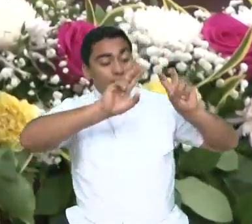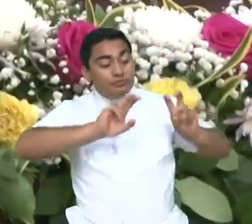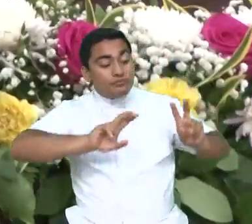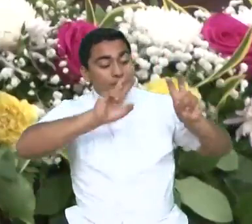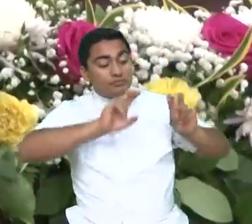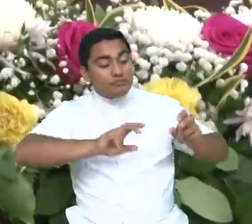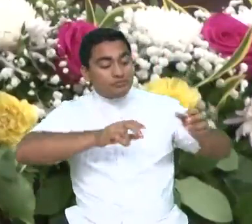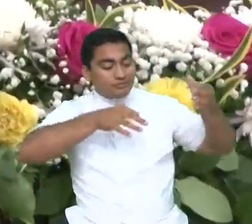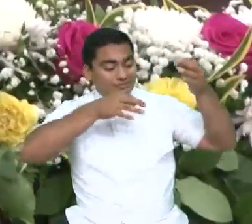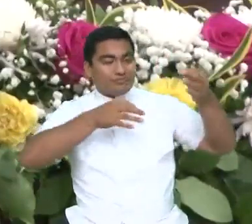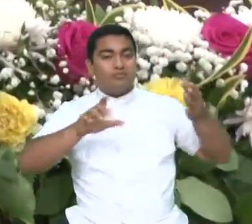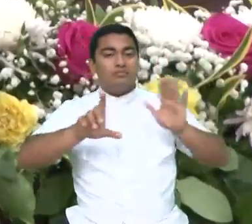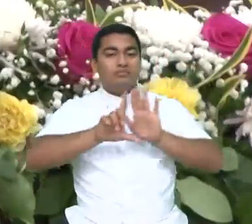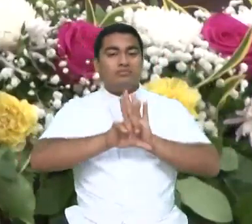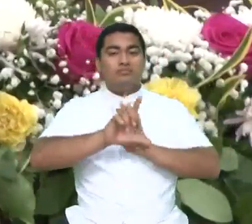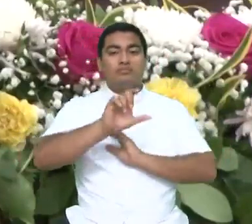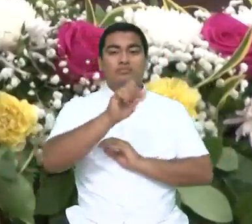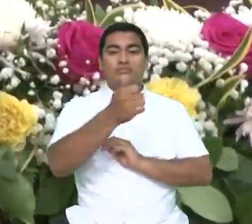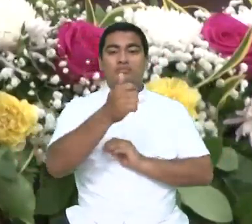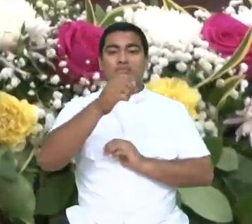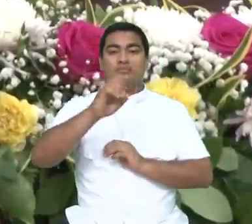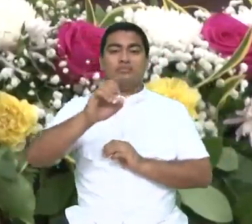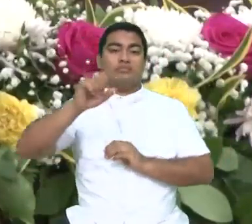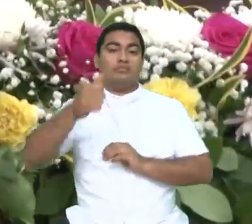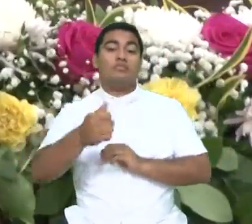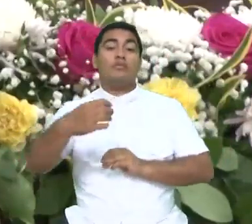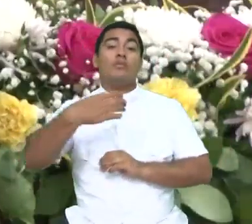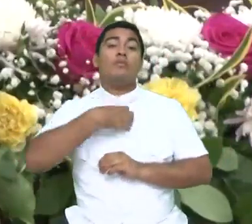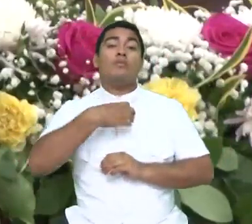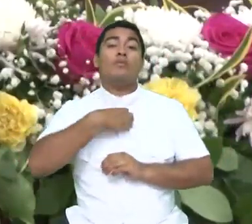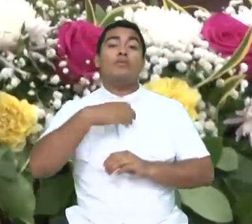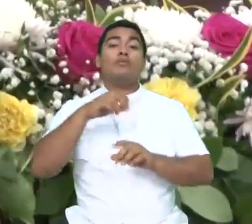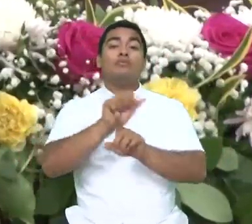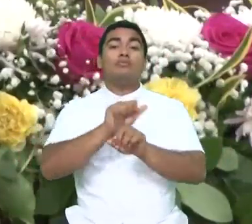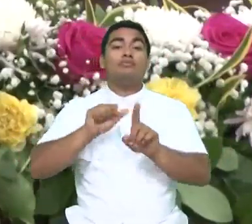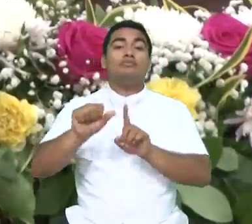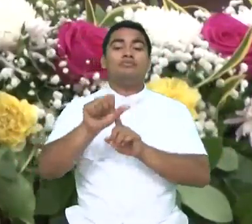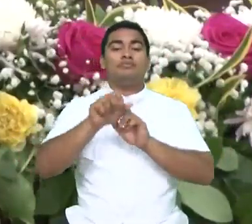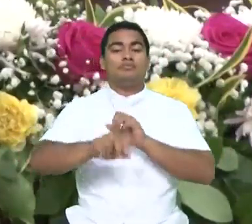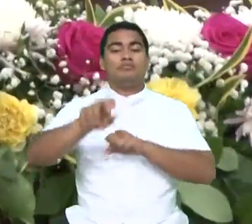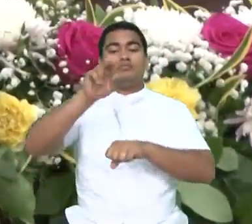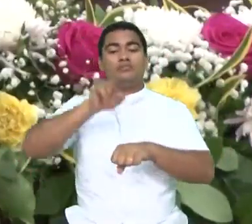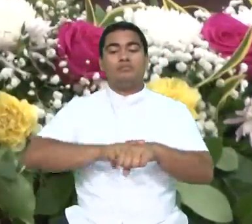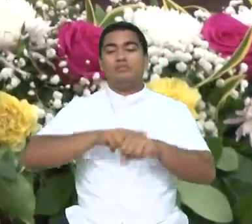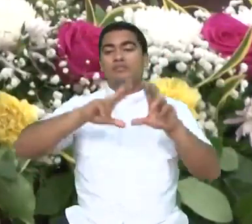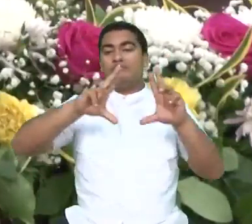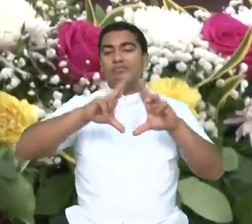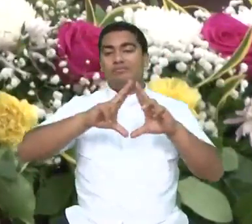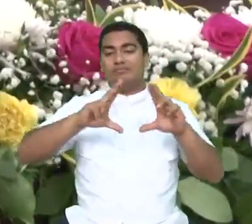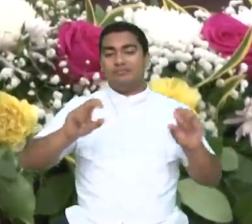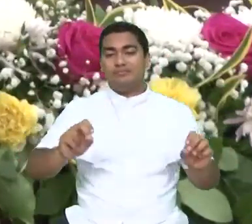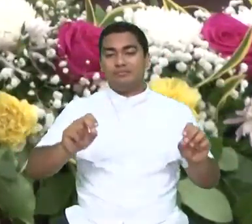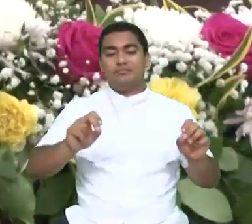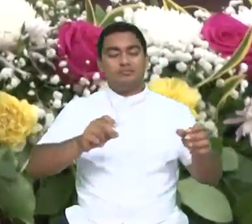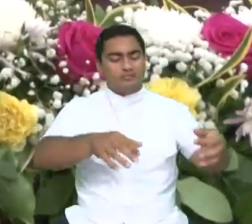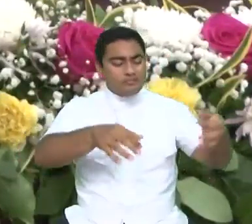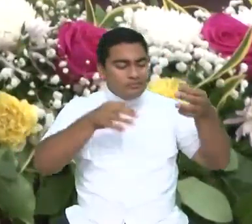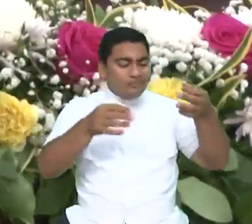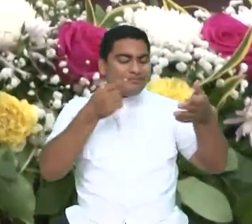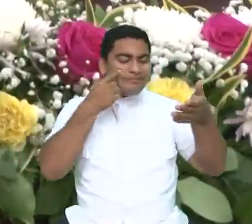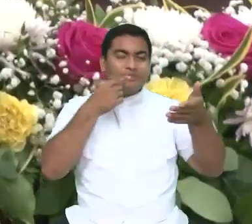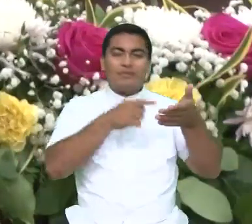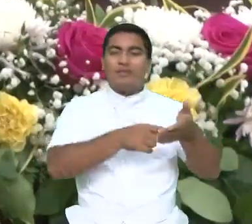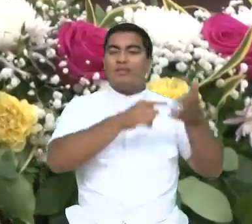Ley 606, Ley Orgánica del Poder Legislativo de la República de Nicaragua, para garantizar